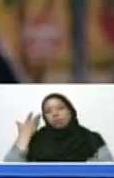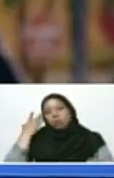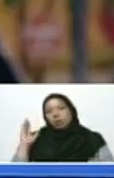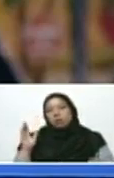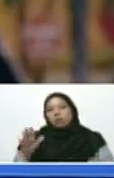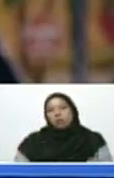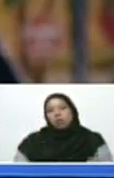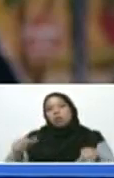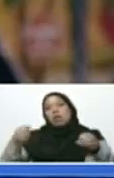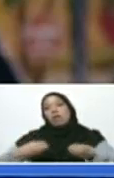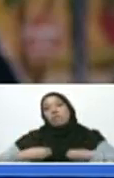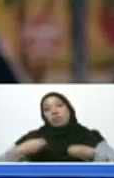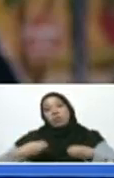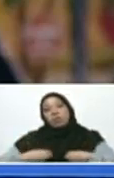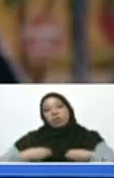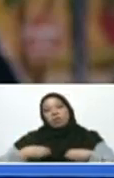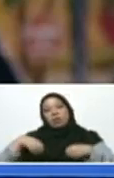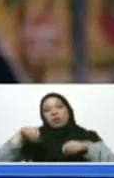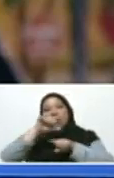salvar la vida en este planeta.